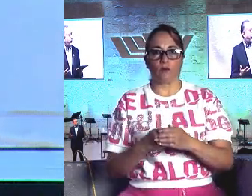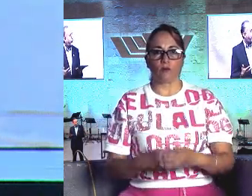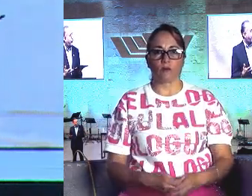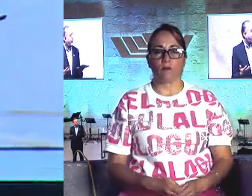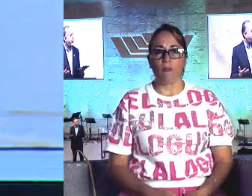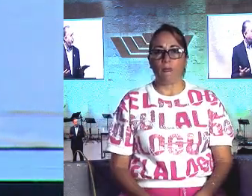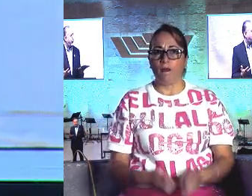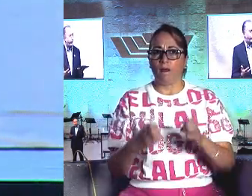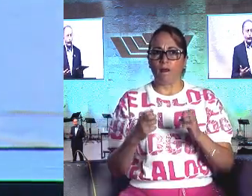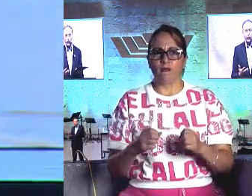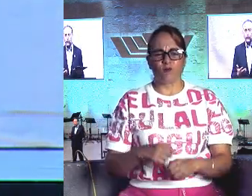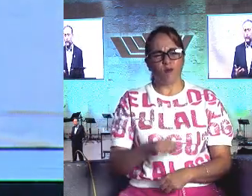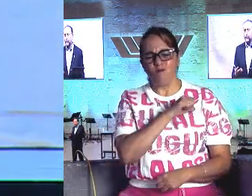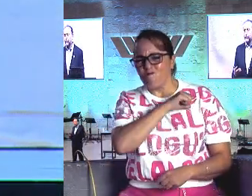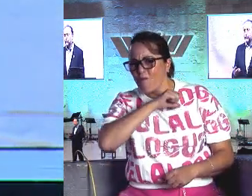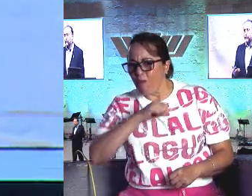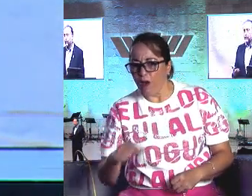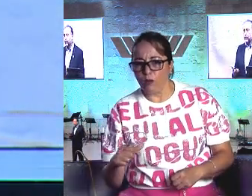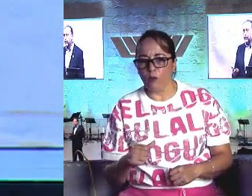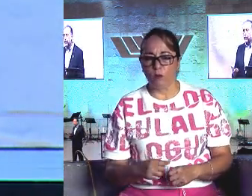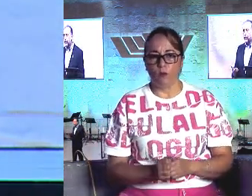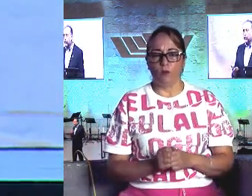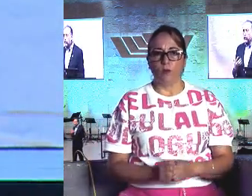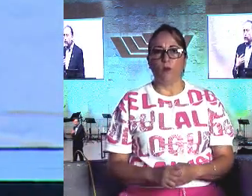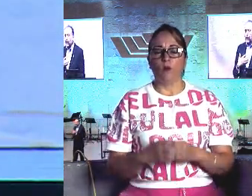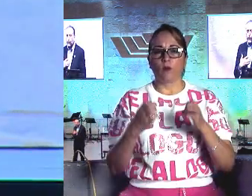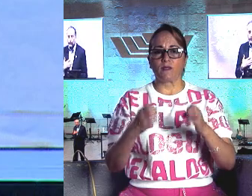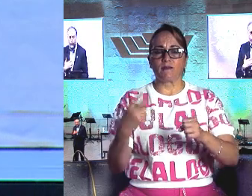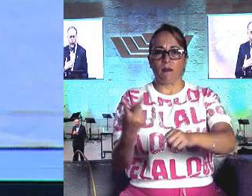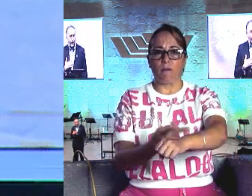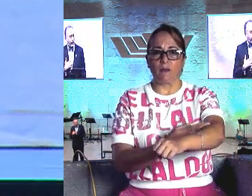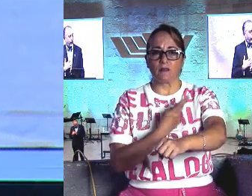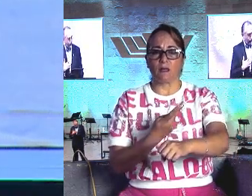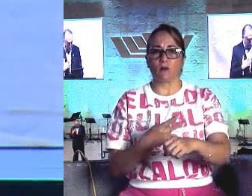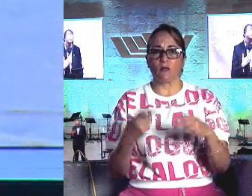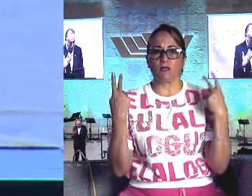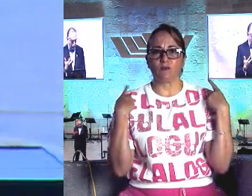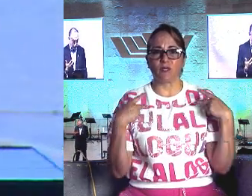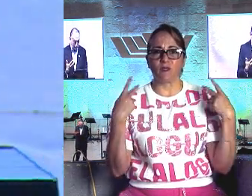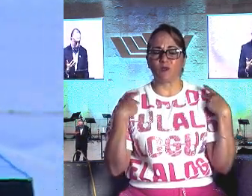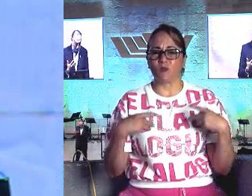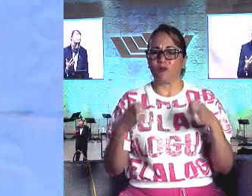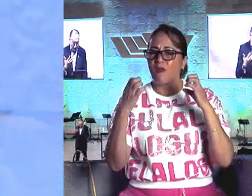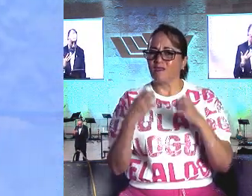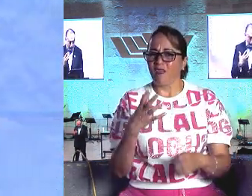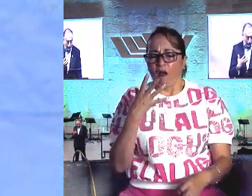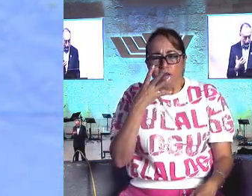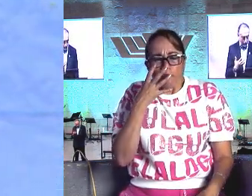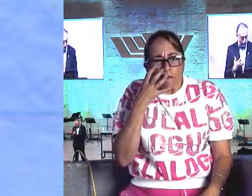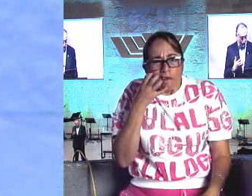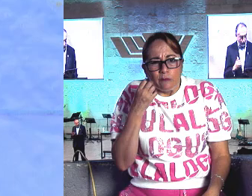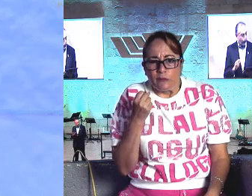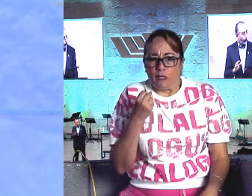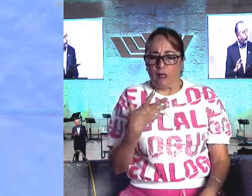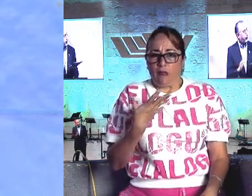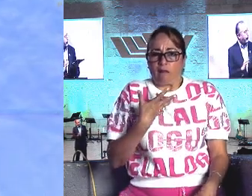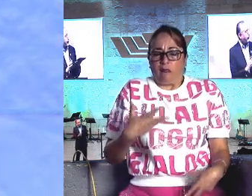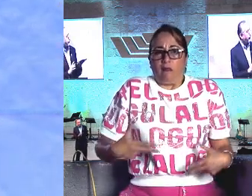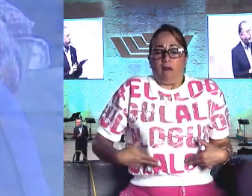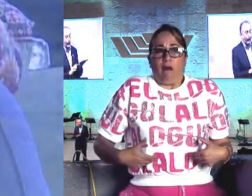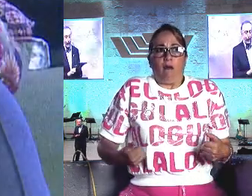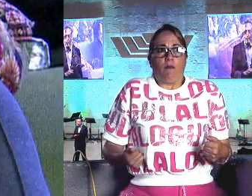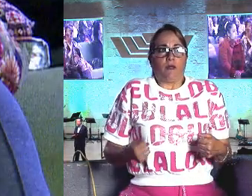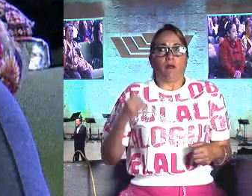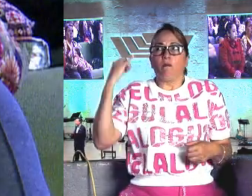Es terrible la situación. La gente está amargada, la gente tiene necesidad, la gente tiene hambre. Ahora, imagínense